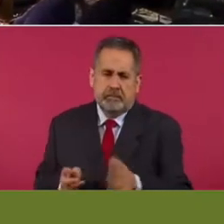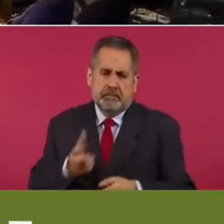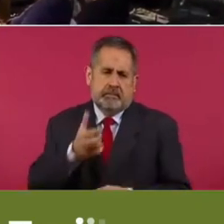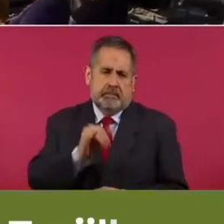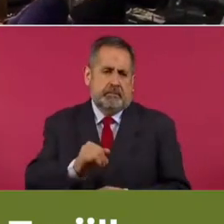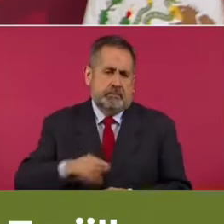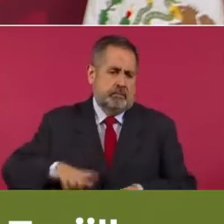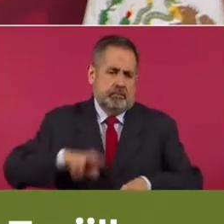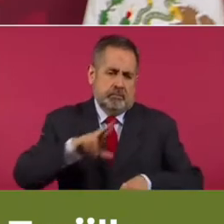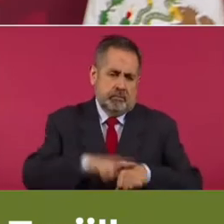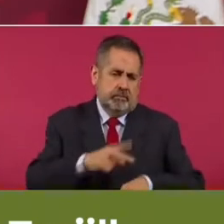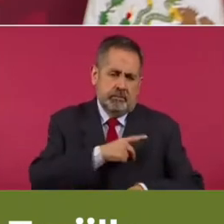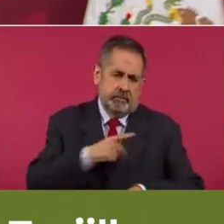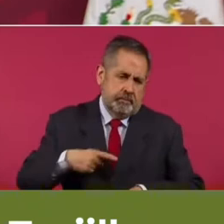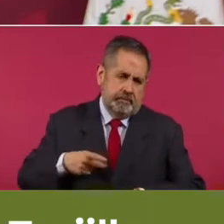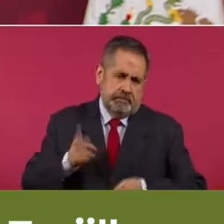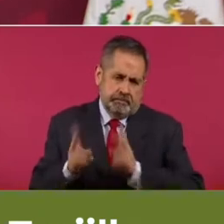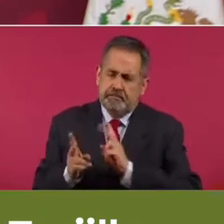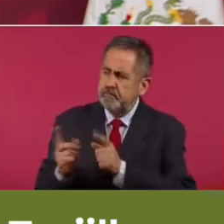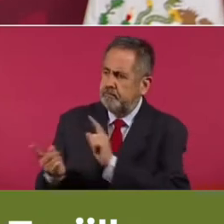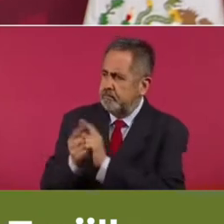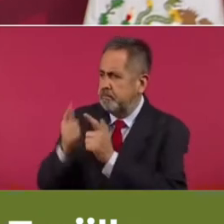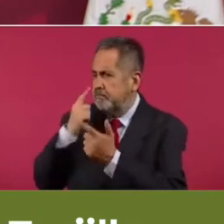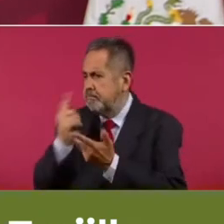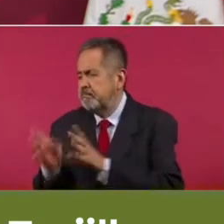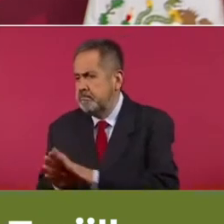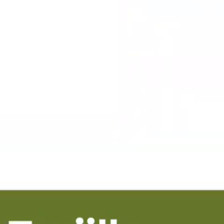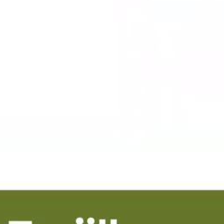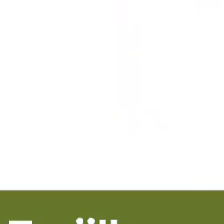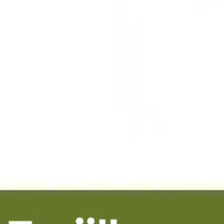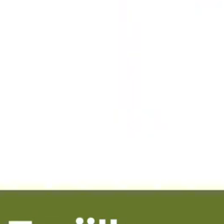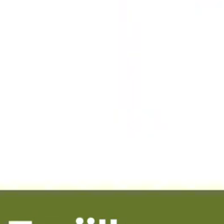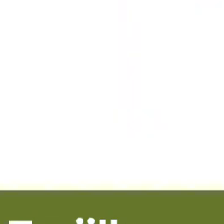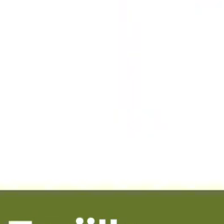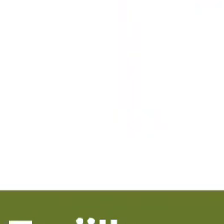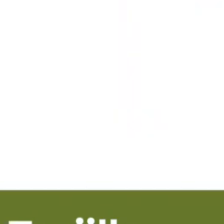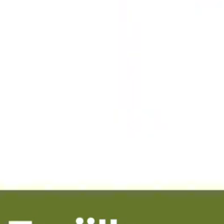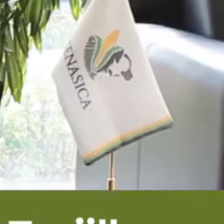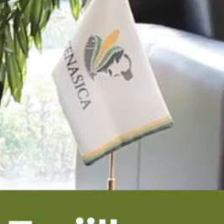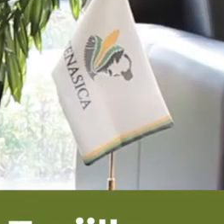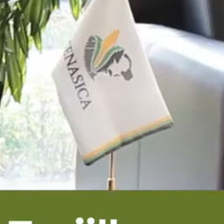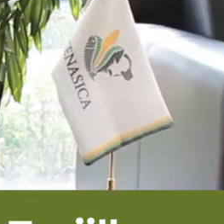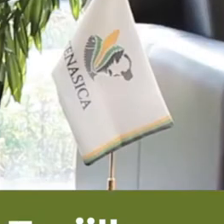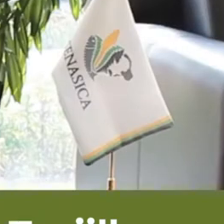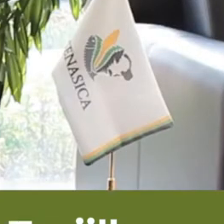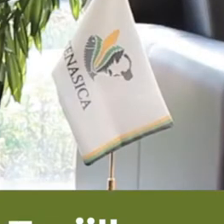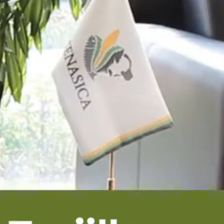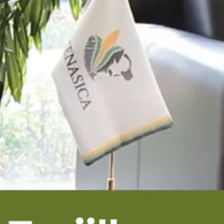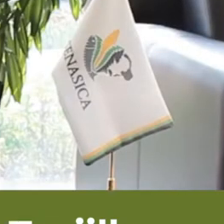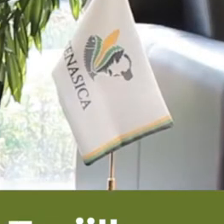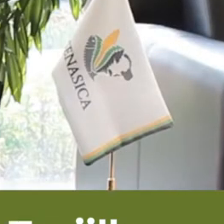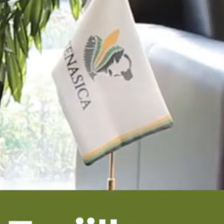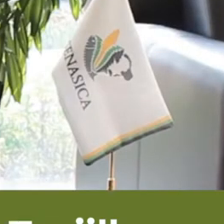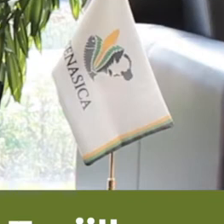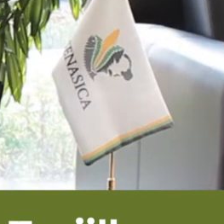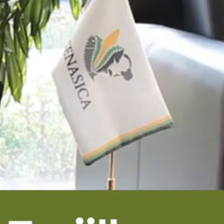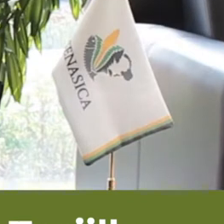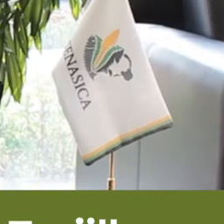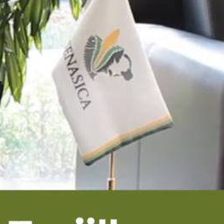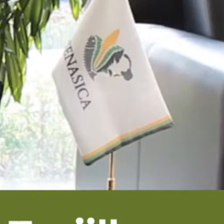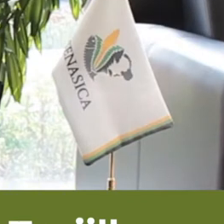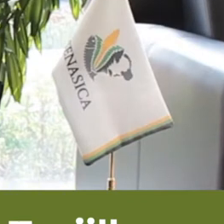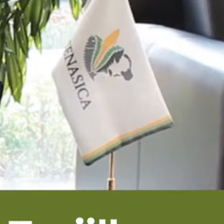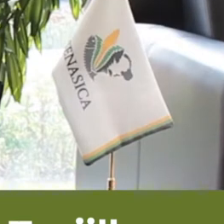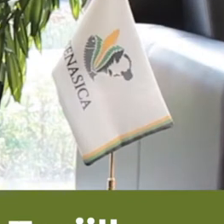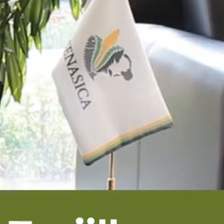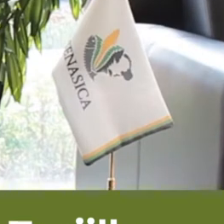semanas de especulación en donde el presidente mexicano López Obrador arremetiera contra el Senasica, finalmente Javier Trujillo, director en jefe